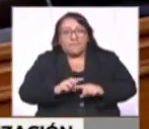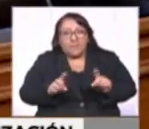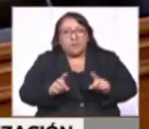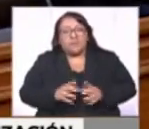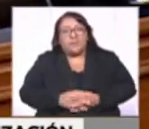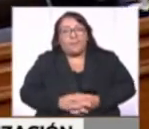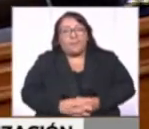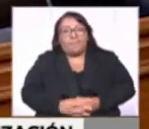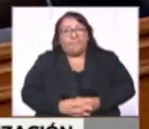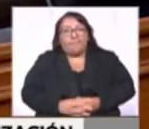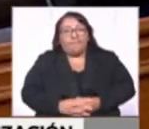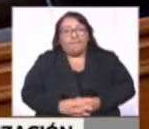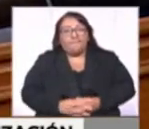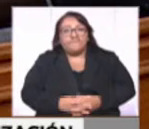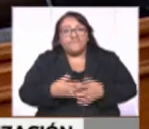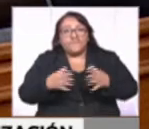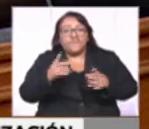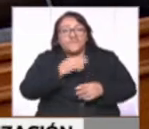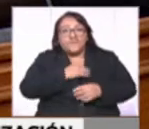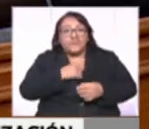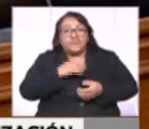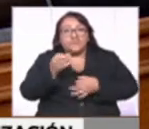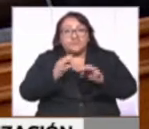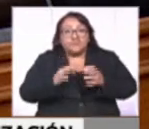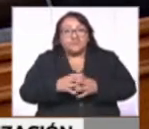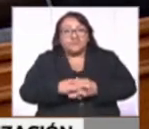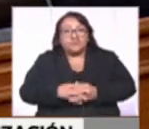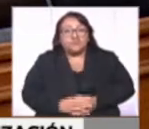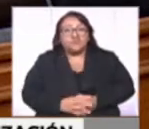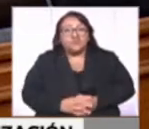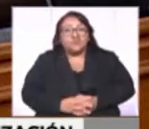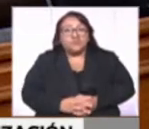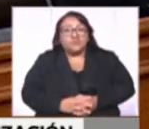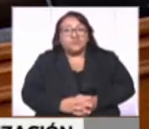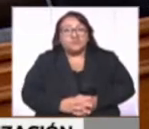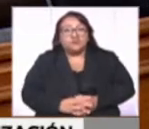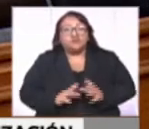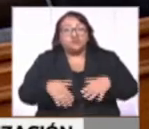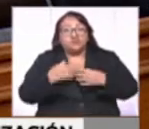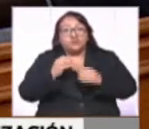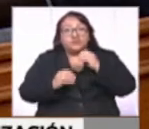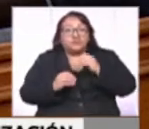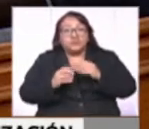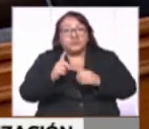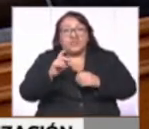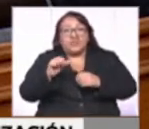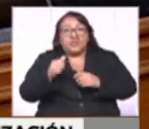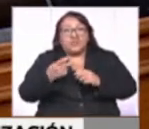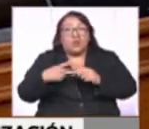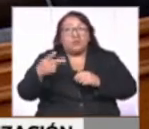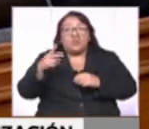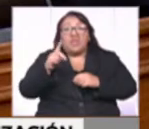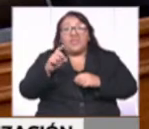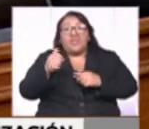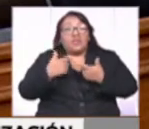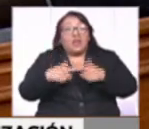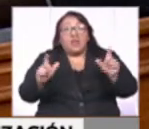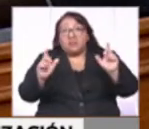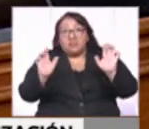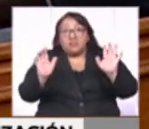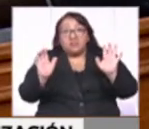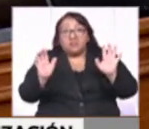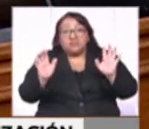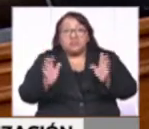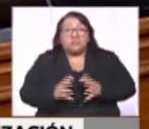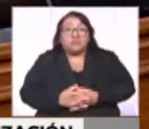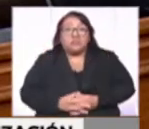también queda abierto que economía va a dejarle que puedan modificar la dieta y aumentar la dieta sin ningún